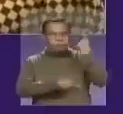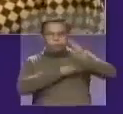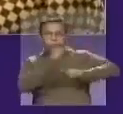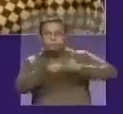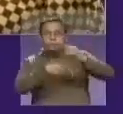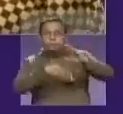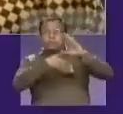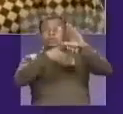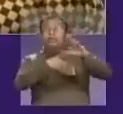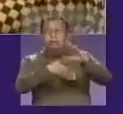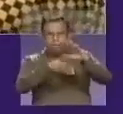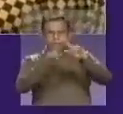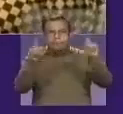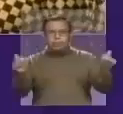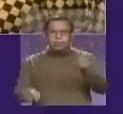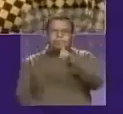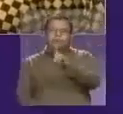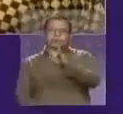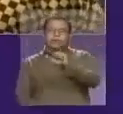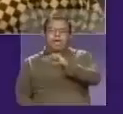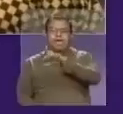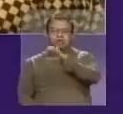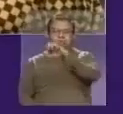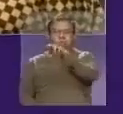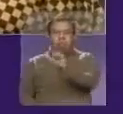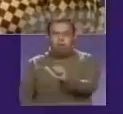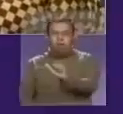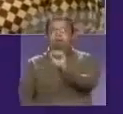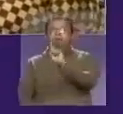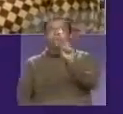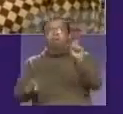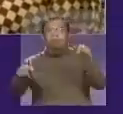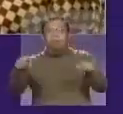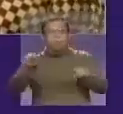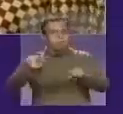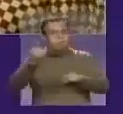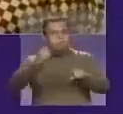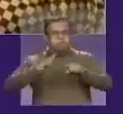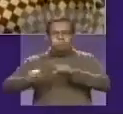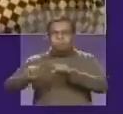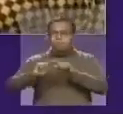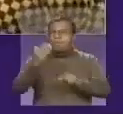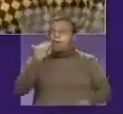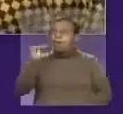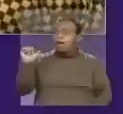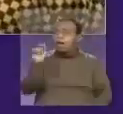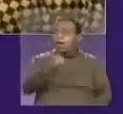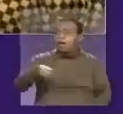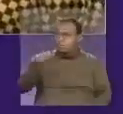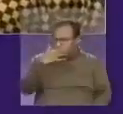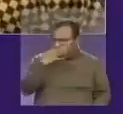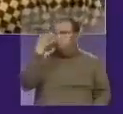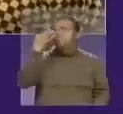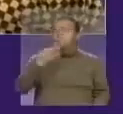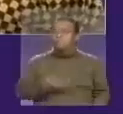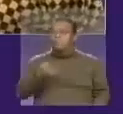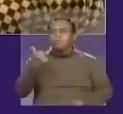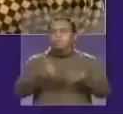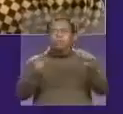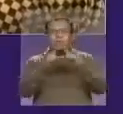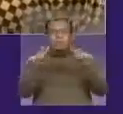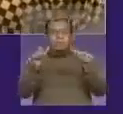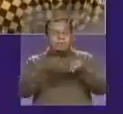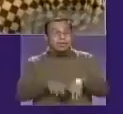afroamericanas y de la diáspora. Y bueno, es muy importante porque nosotros de alguna forma como mujeres sabemos realmente cuáles son esos temas